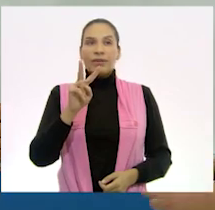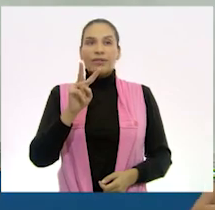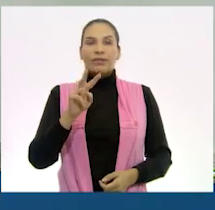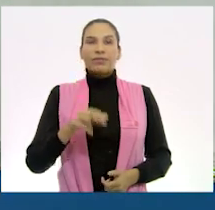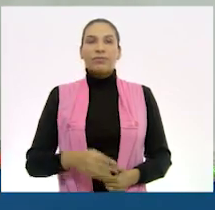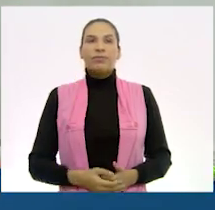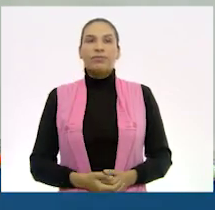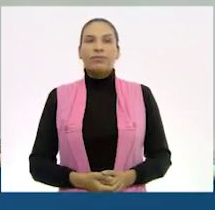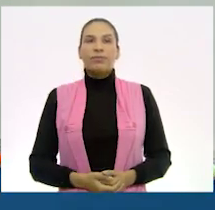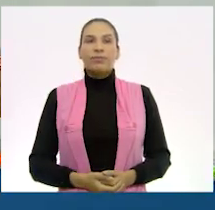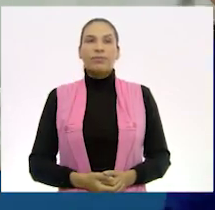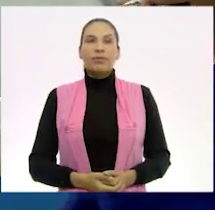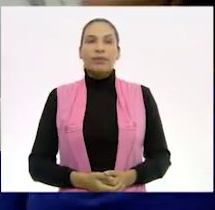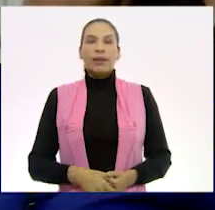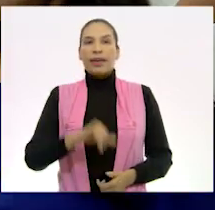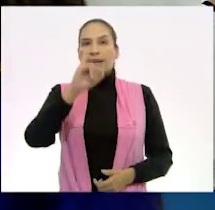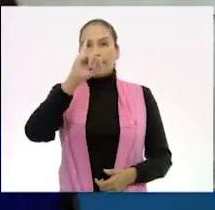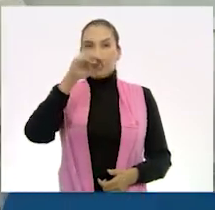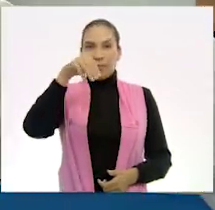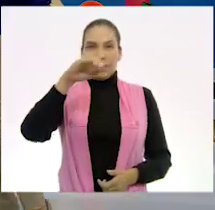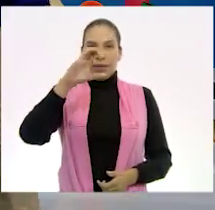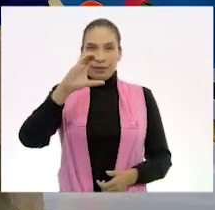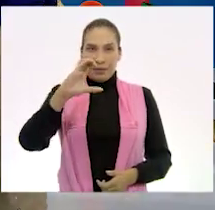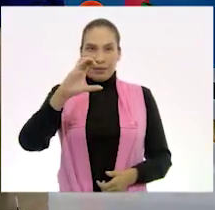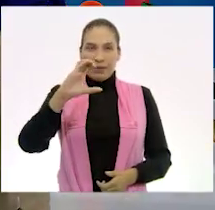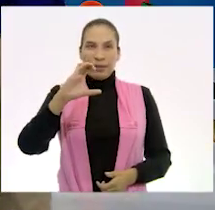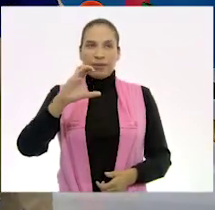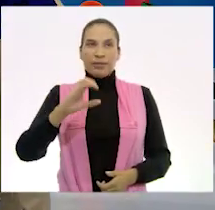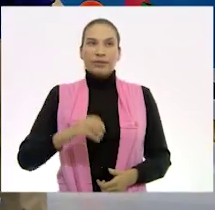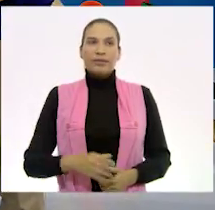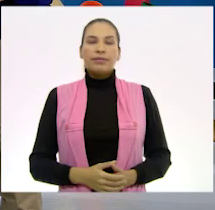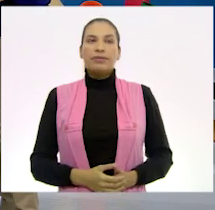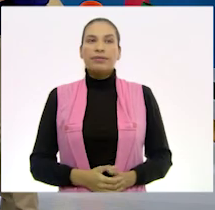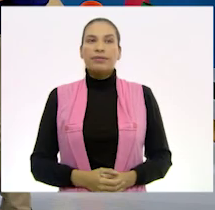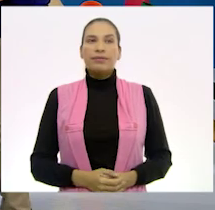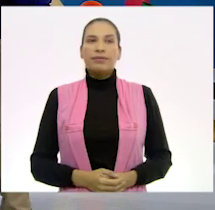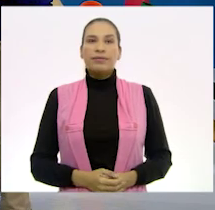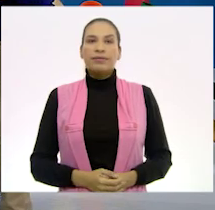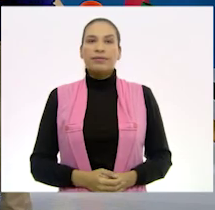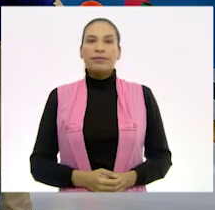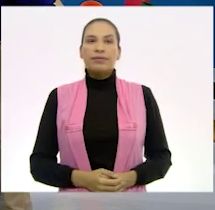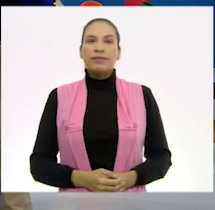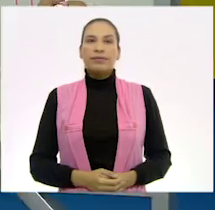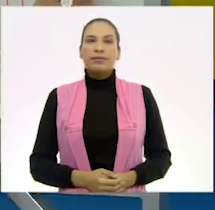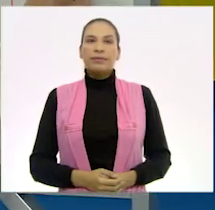gracias Ale, mi índice de masa corporal